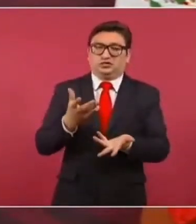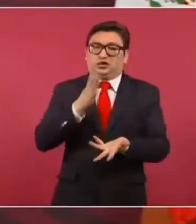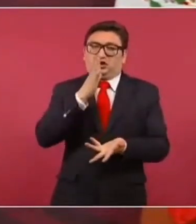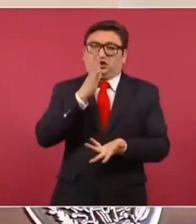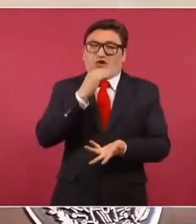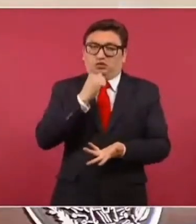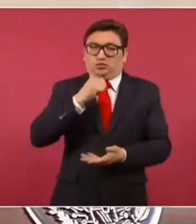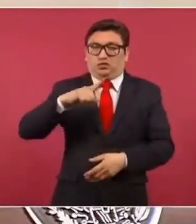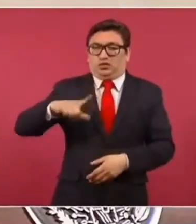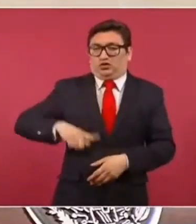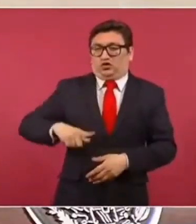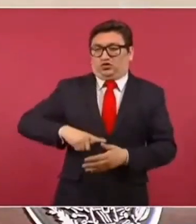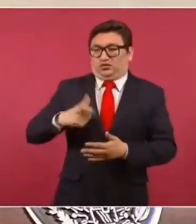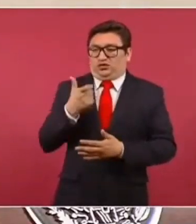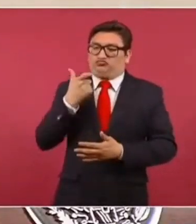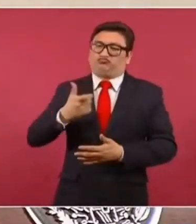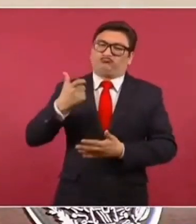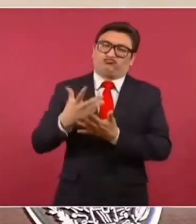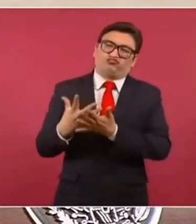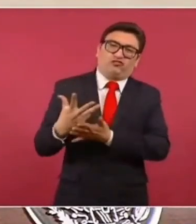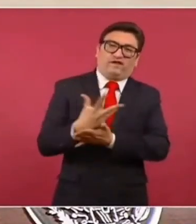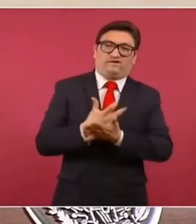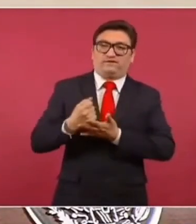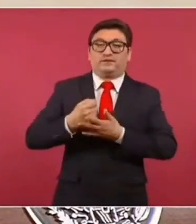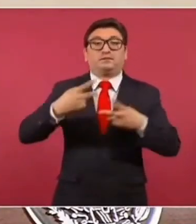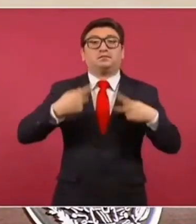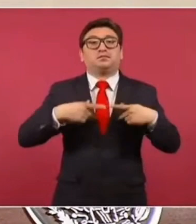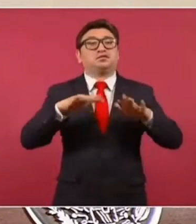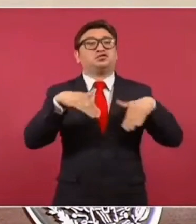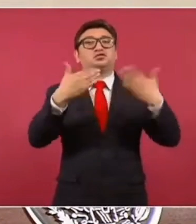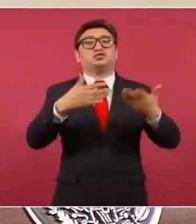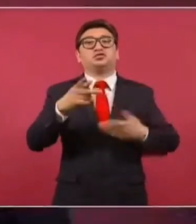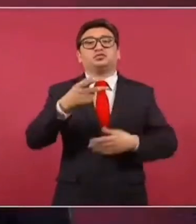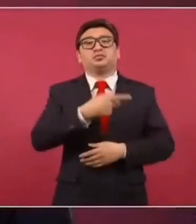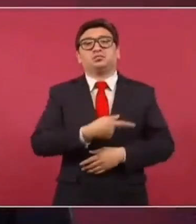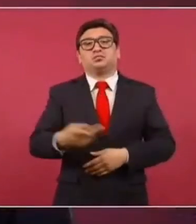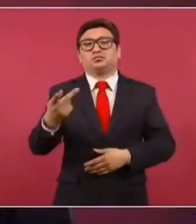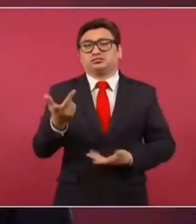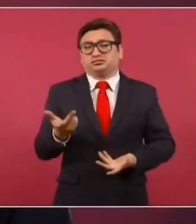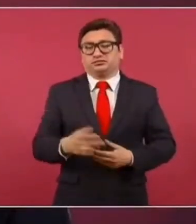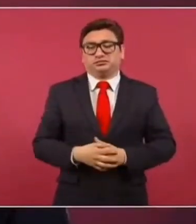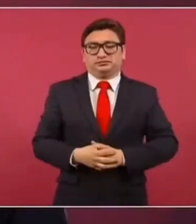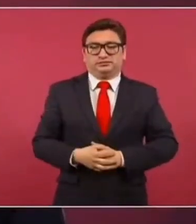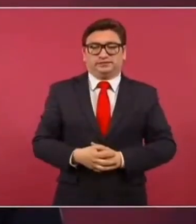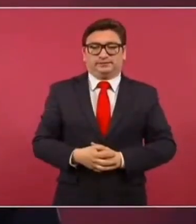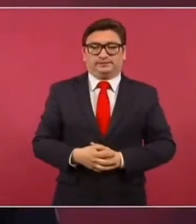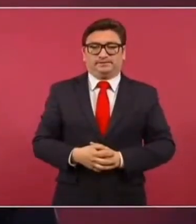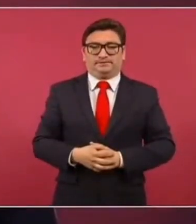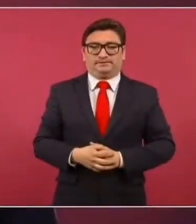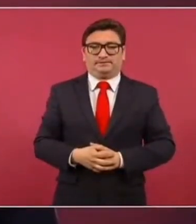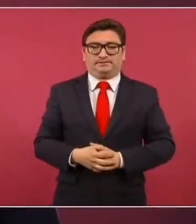gobierno rico con pueblo pobre.